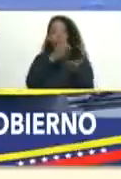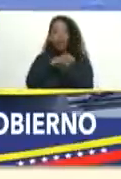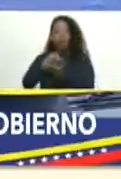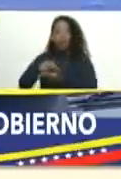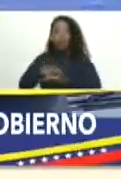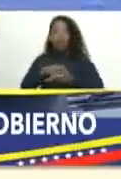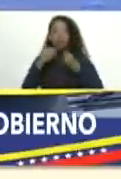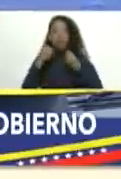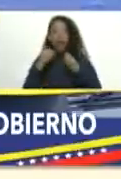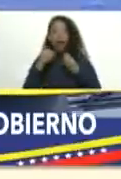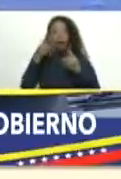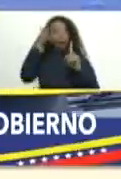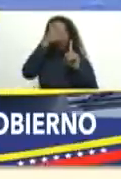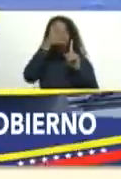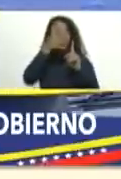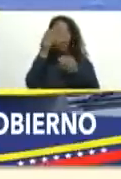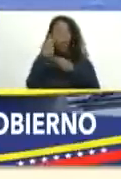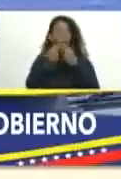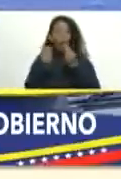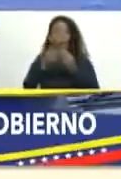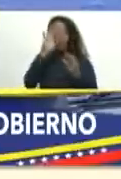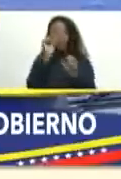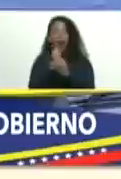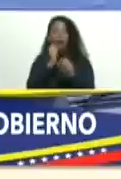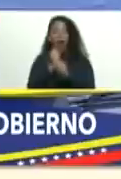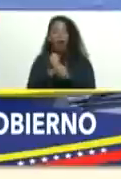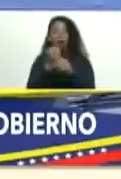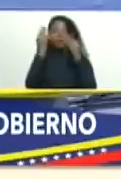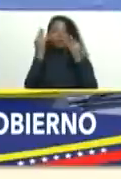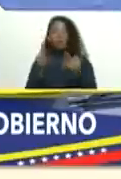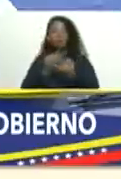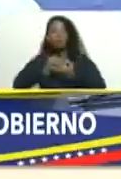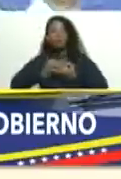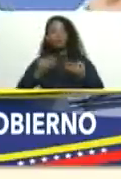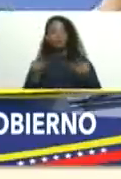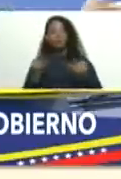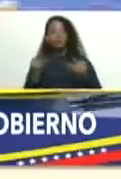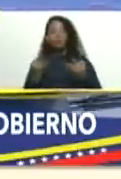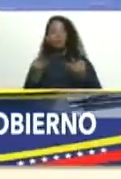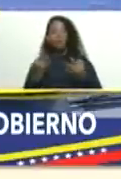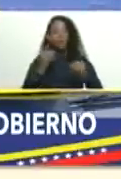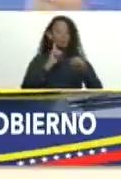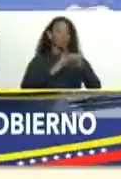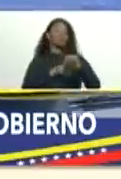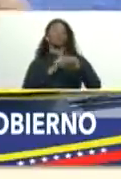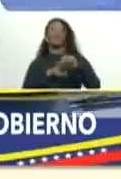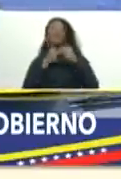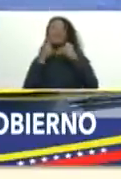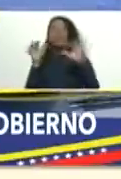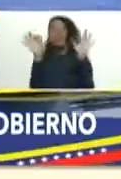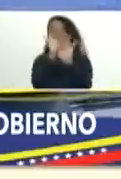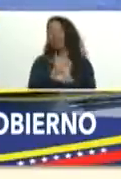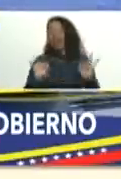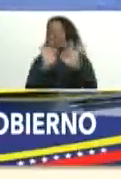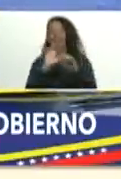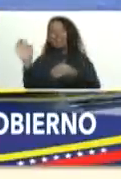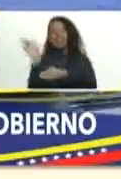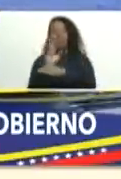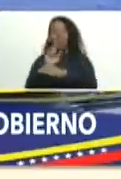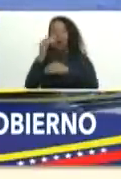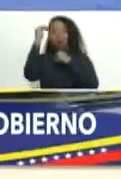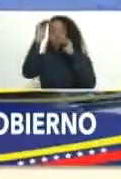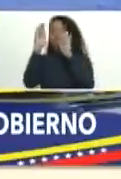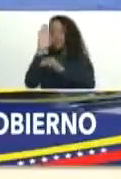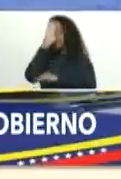para orientar la acción de gobierno con mayor eficiencia, sin perder tiempo, sin perder recursos, ir directo a los